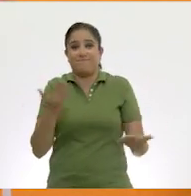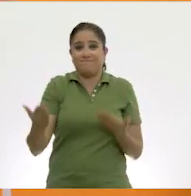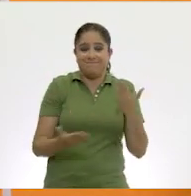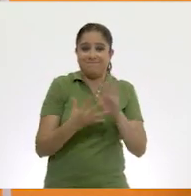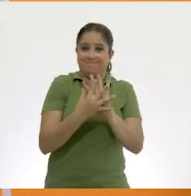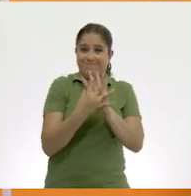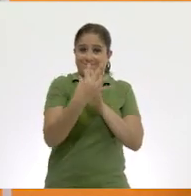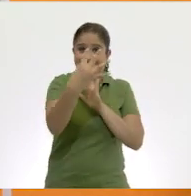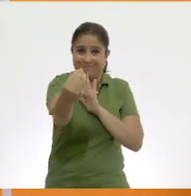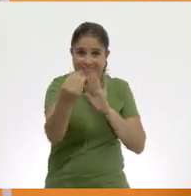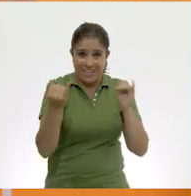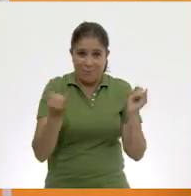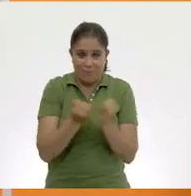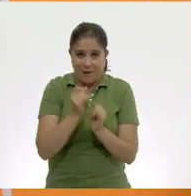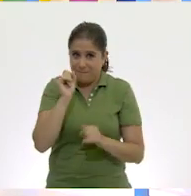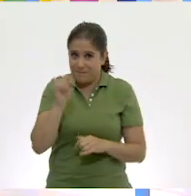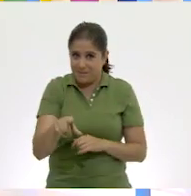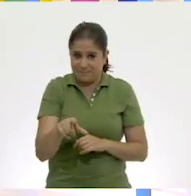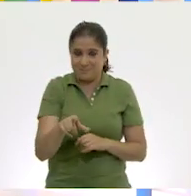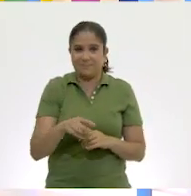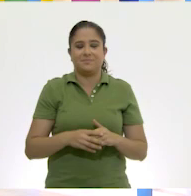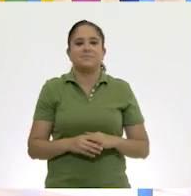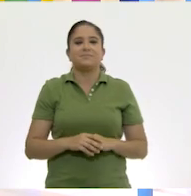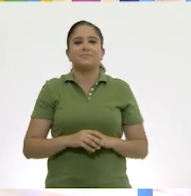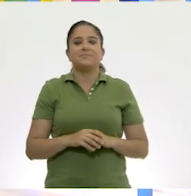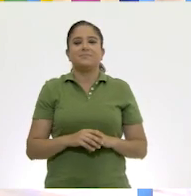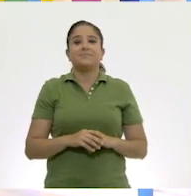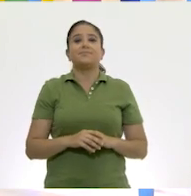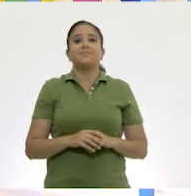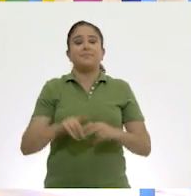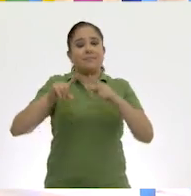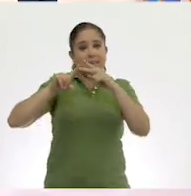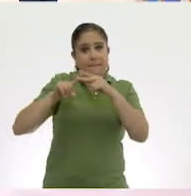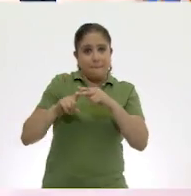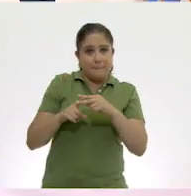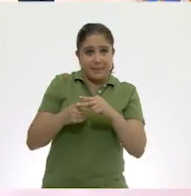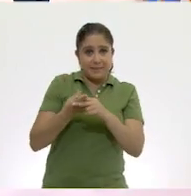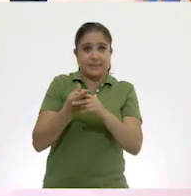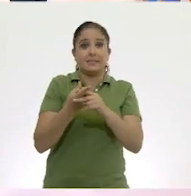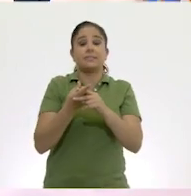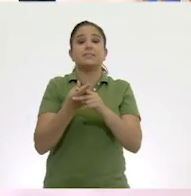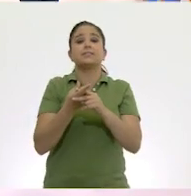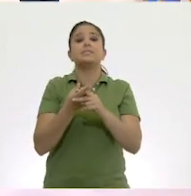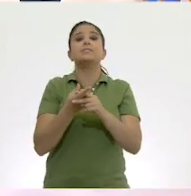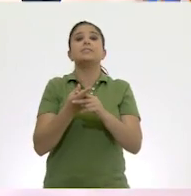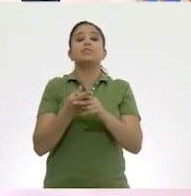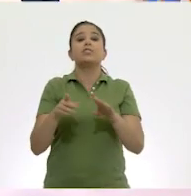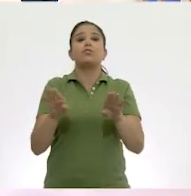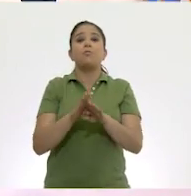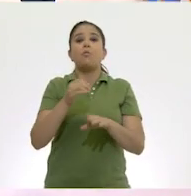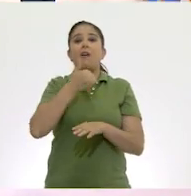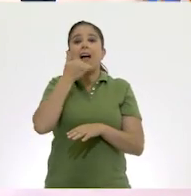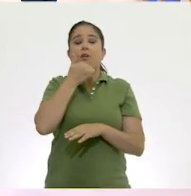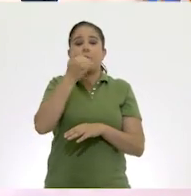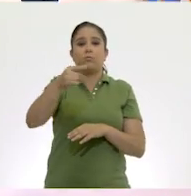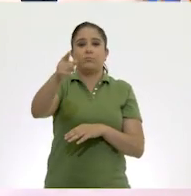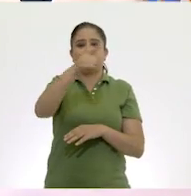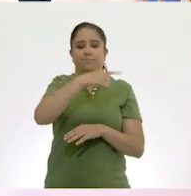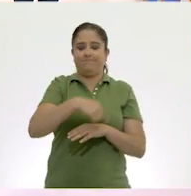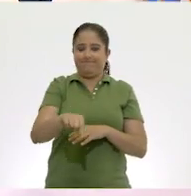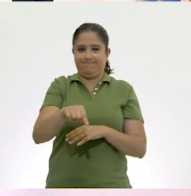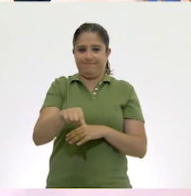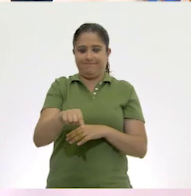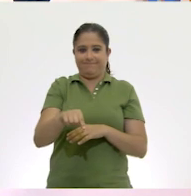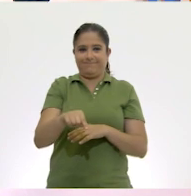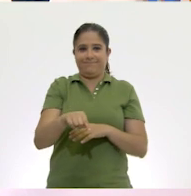bailemos una melodía bien vamos a empezar colocándonos como no están nuestros alumnos si vamos